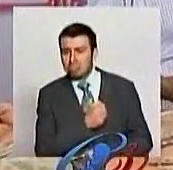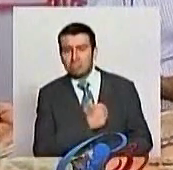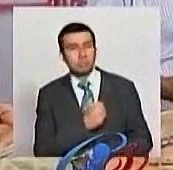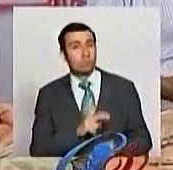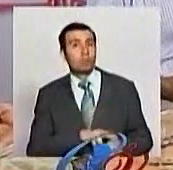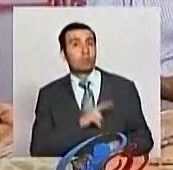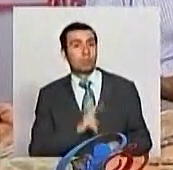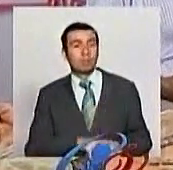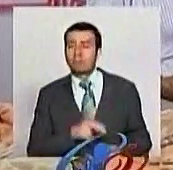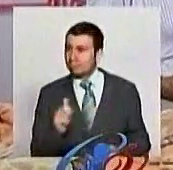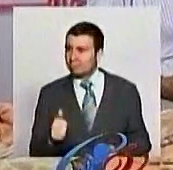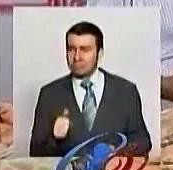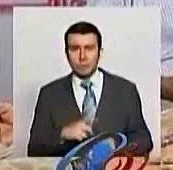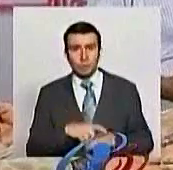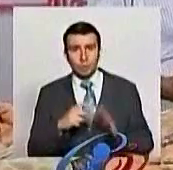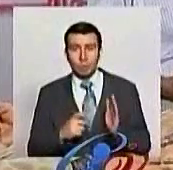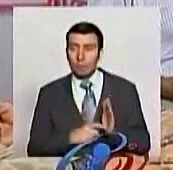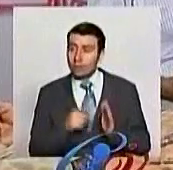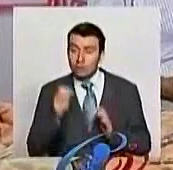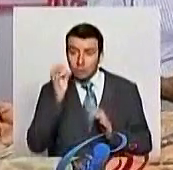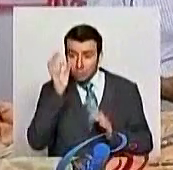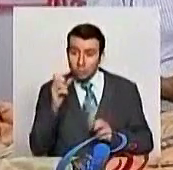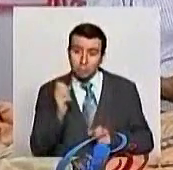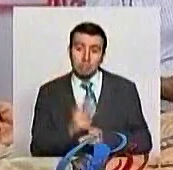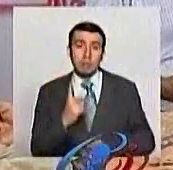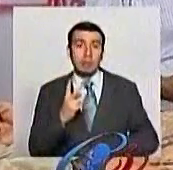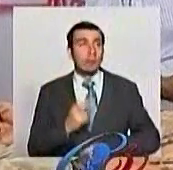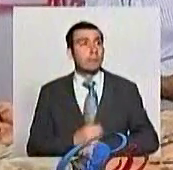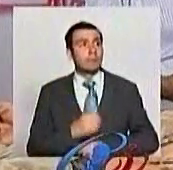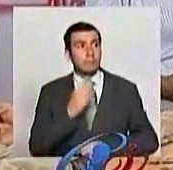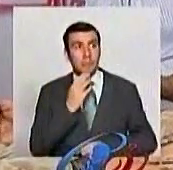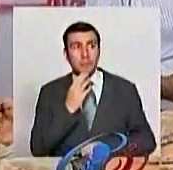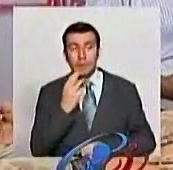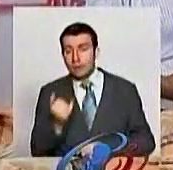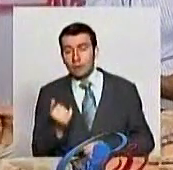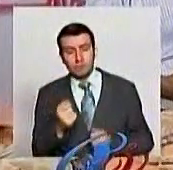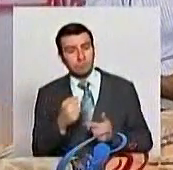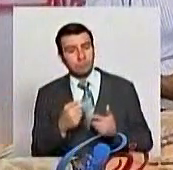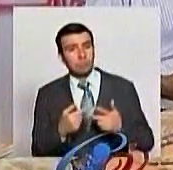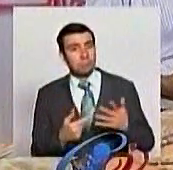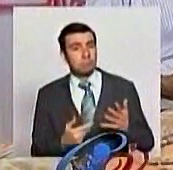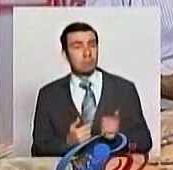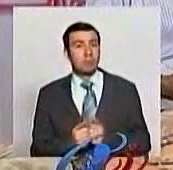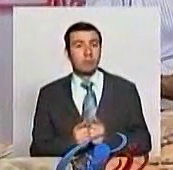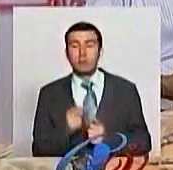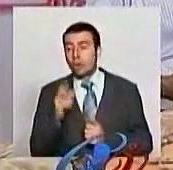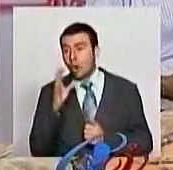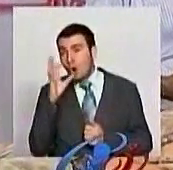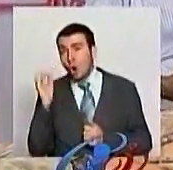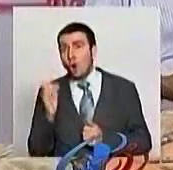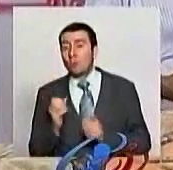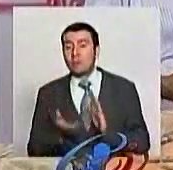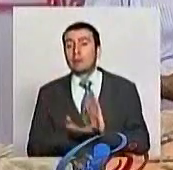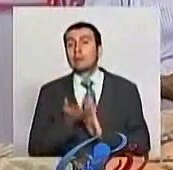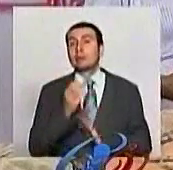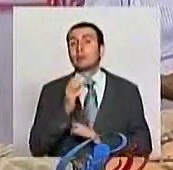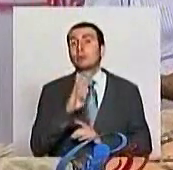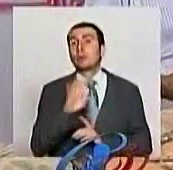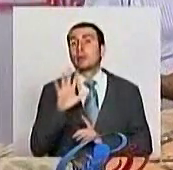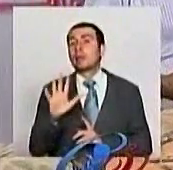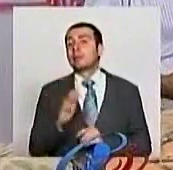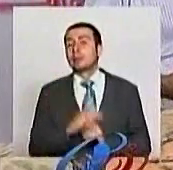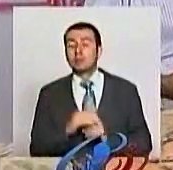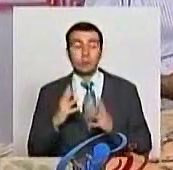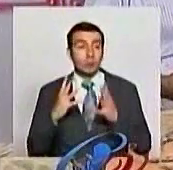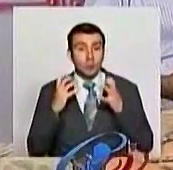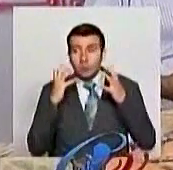tiene todos los factores de riesgo, por ejemplo, acá, ¿cierto? Ser hombre, mayor de 45, el